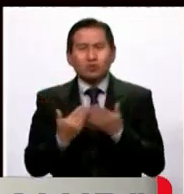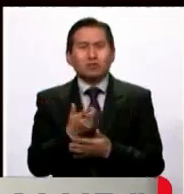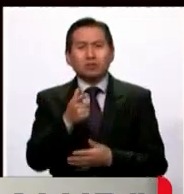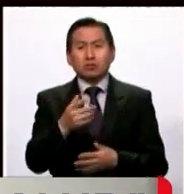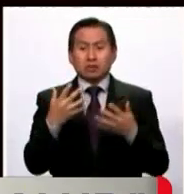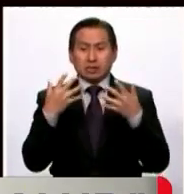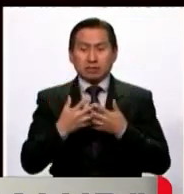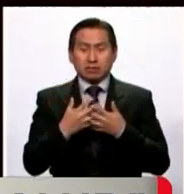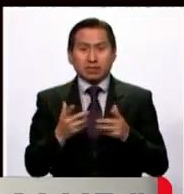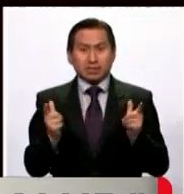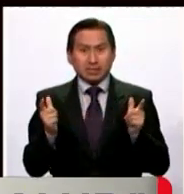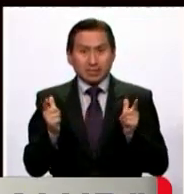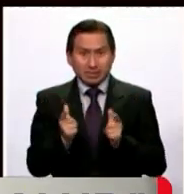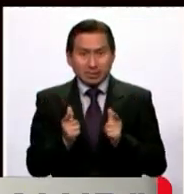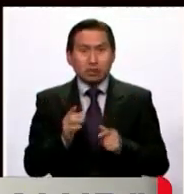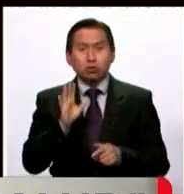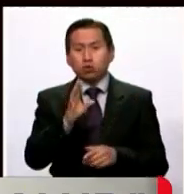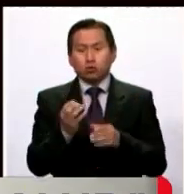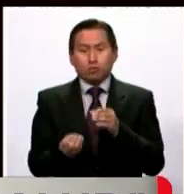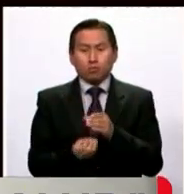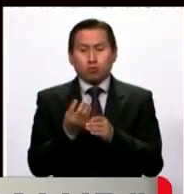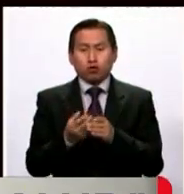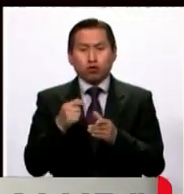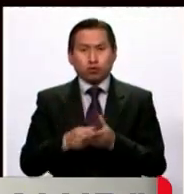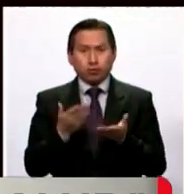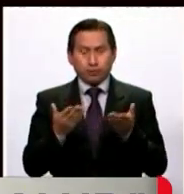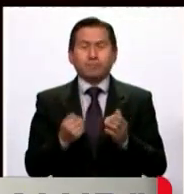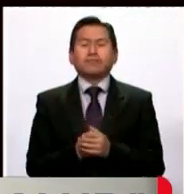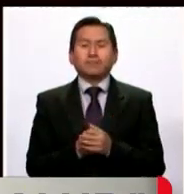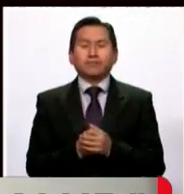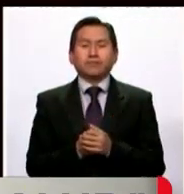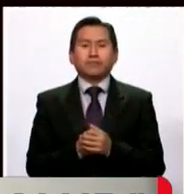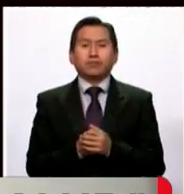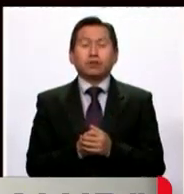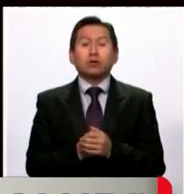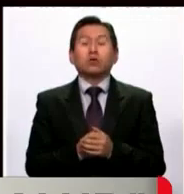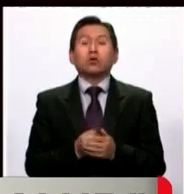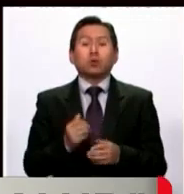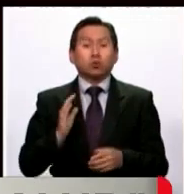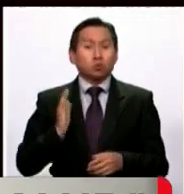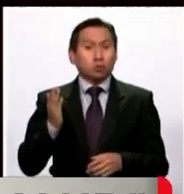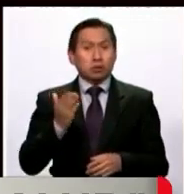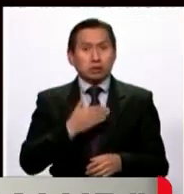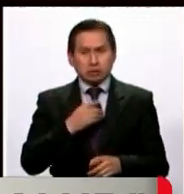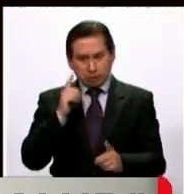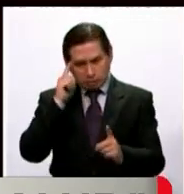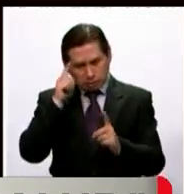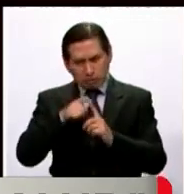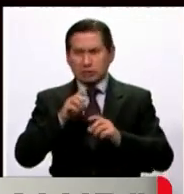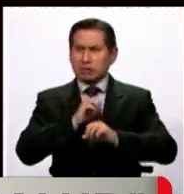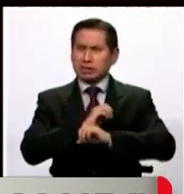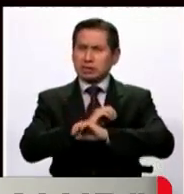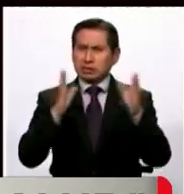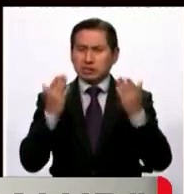empresas medianas y a la producción. Nuestra visión es clara sobre el país y